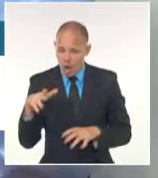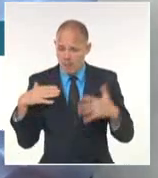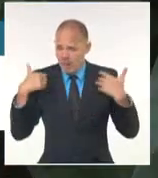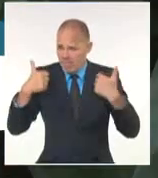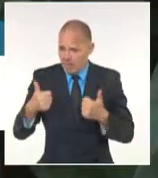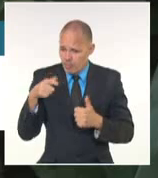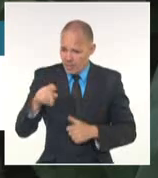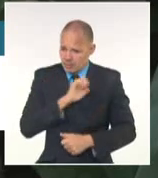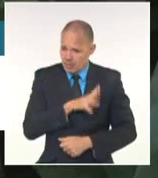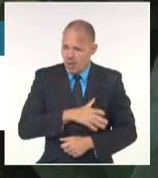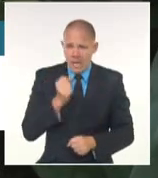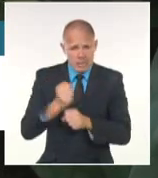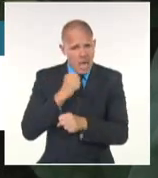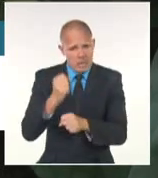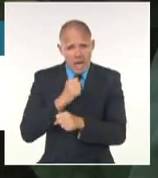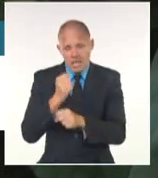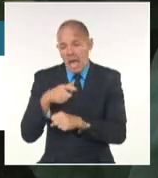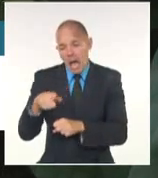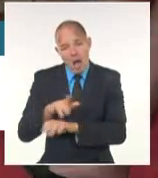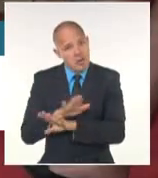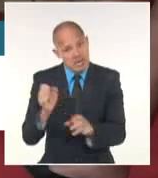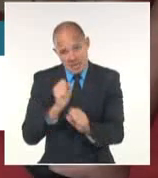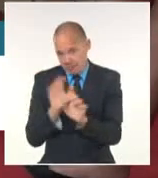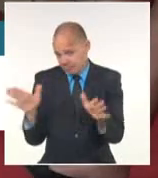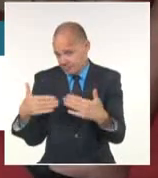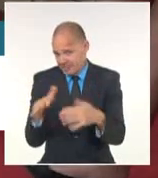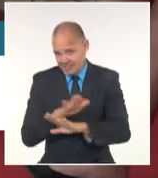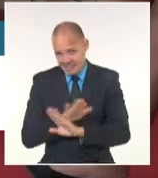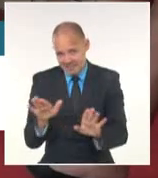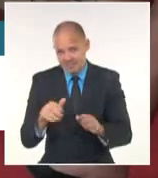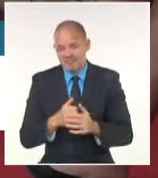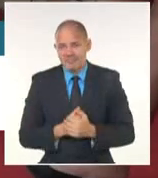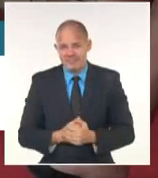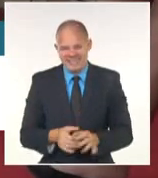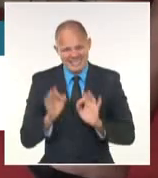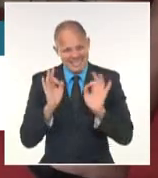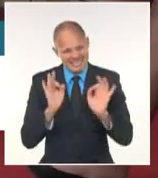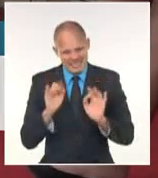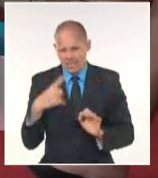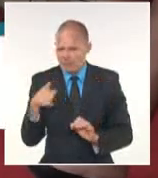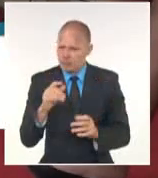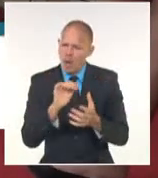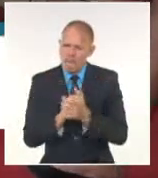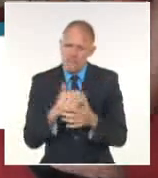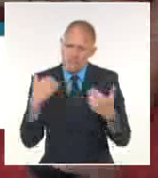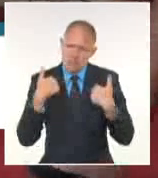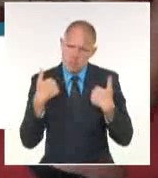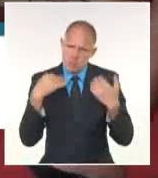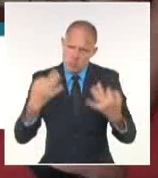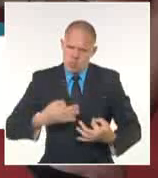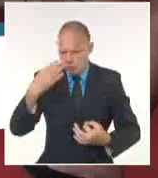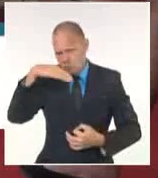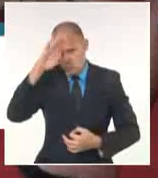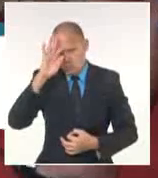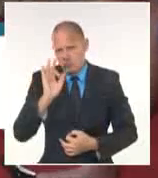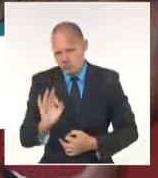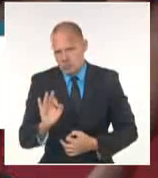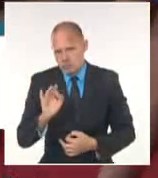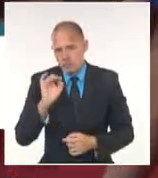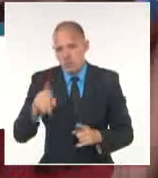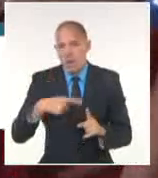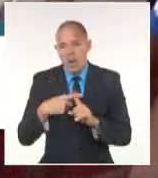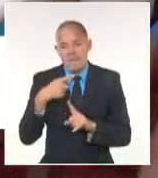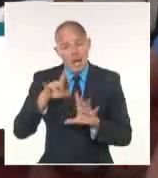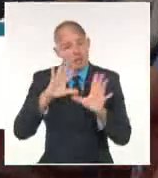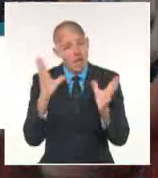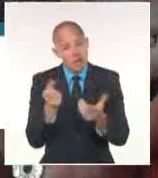quien finaliza su misión en La Habana. Siempre te apreciaremos como un amigo de Cuba y apreciaremos también todo el